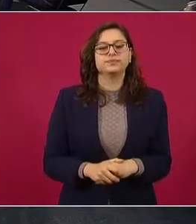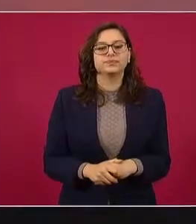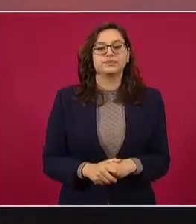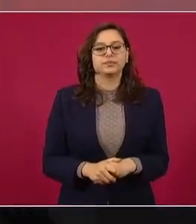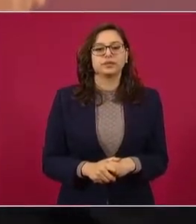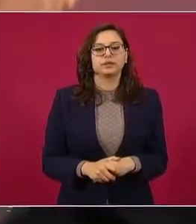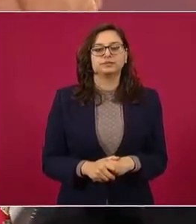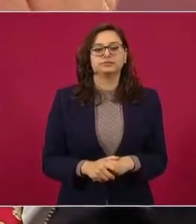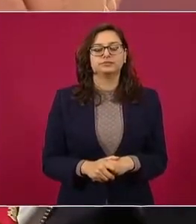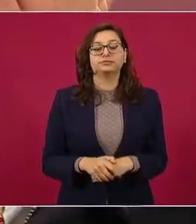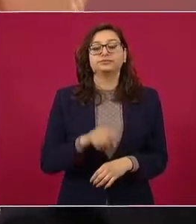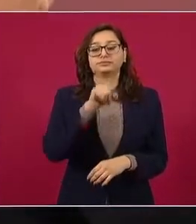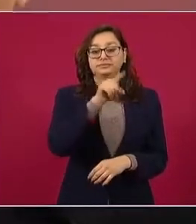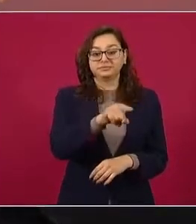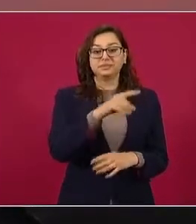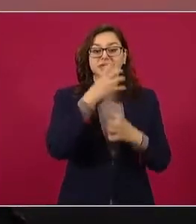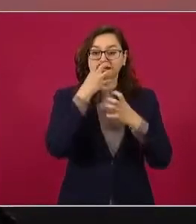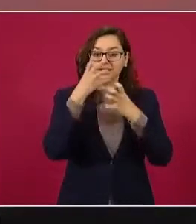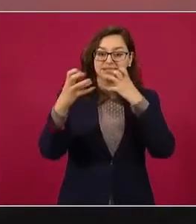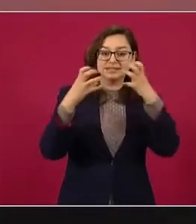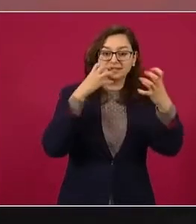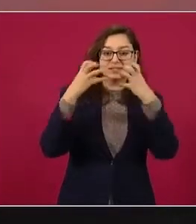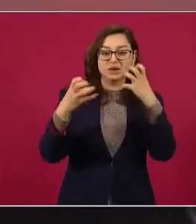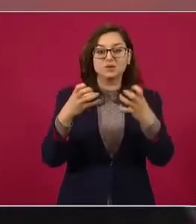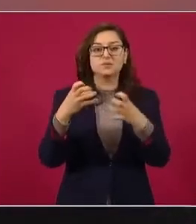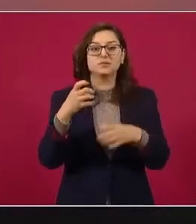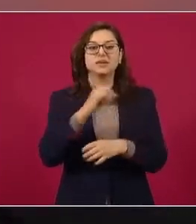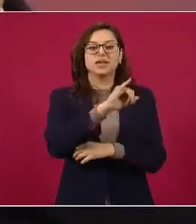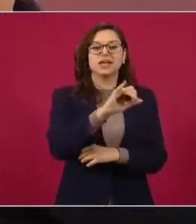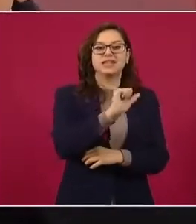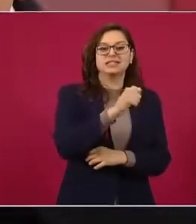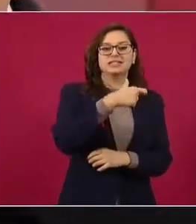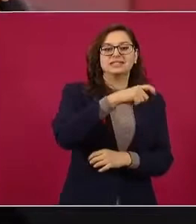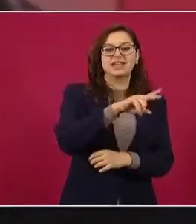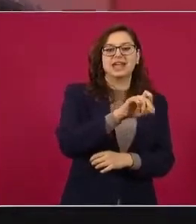Jacqueline sí, Kennedy no.